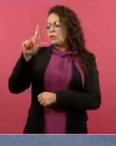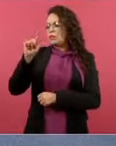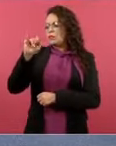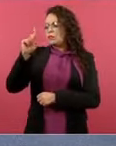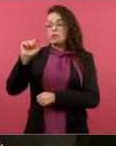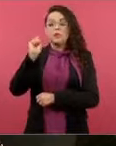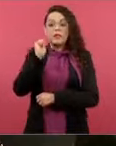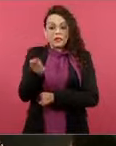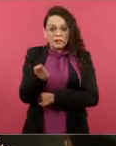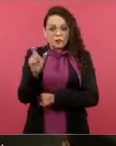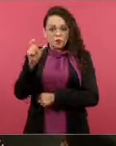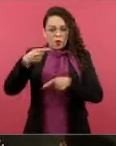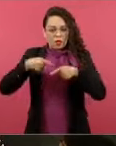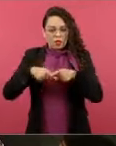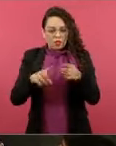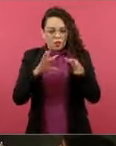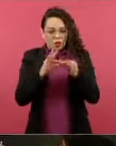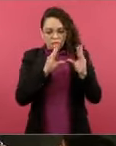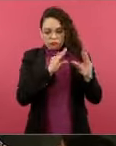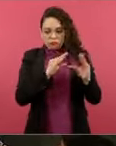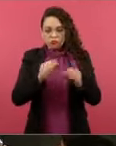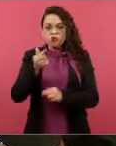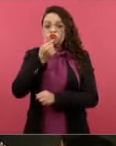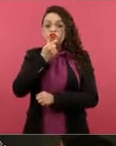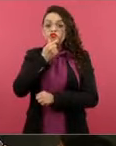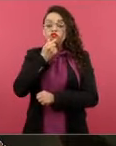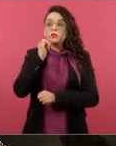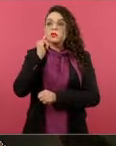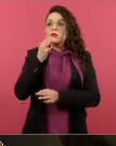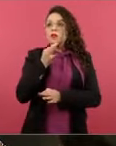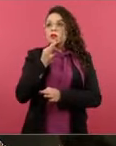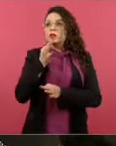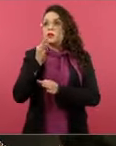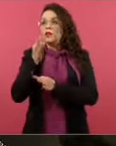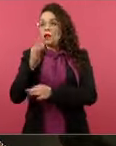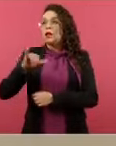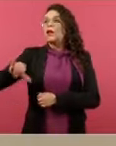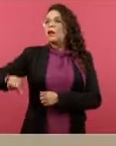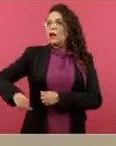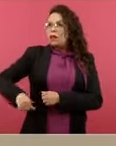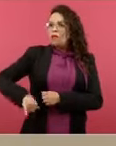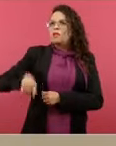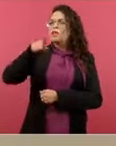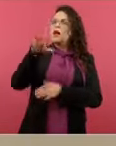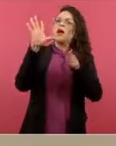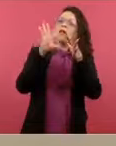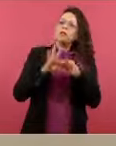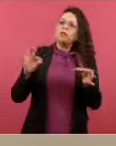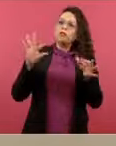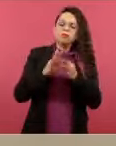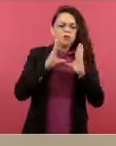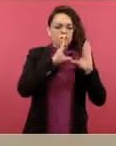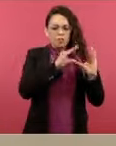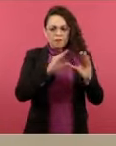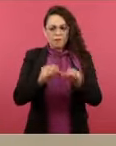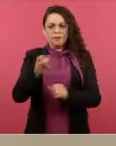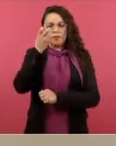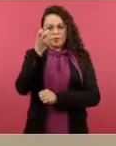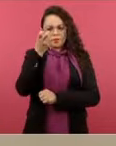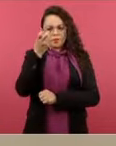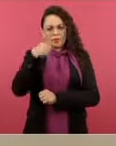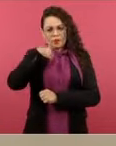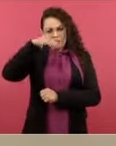atención de las niñas y los niños para anclar su interés. Entonces, había escrito yo un cuento,